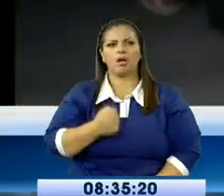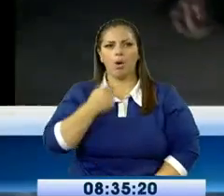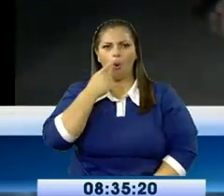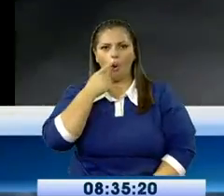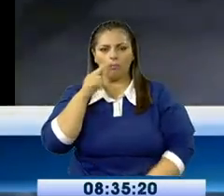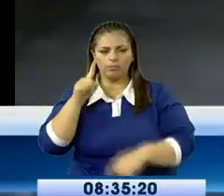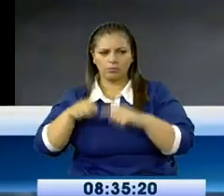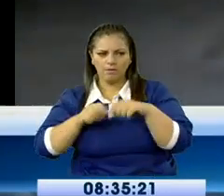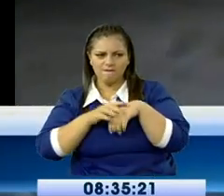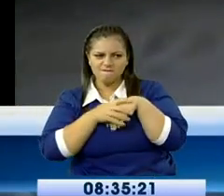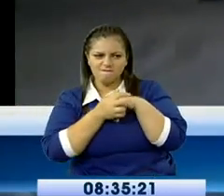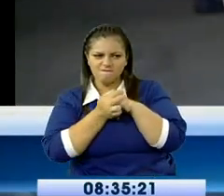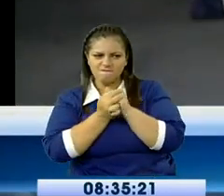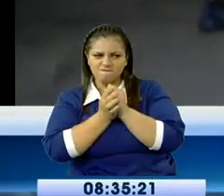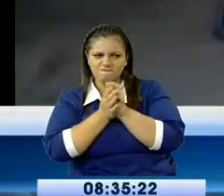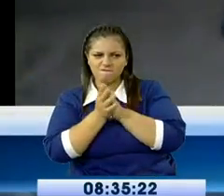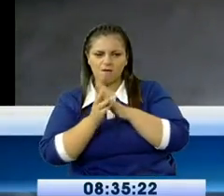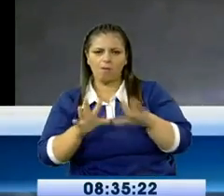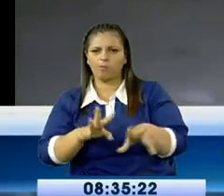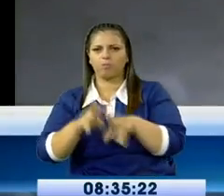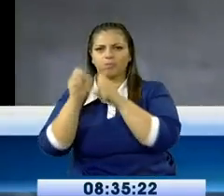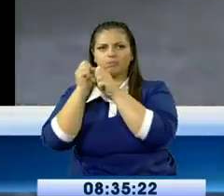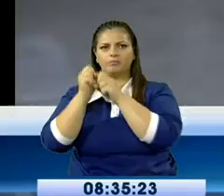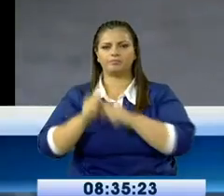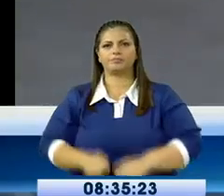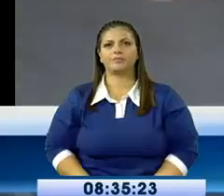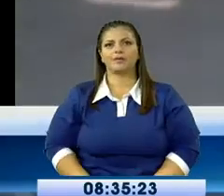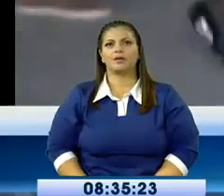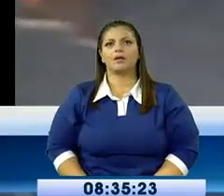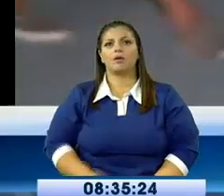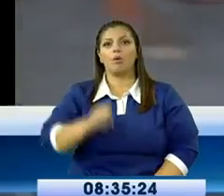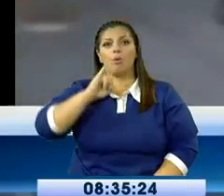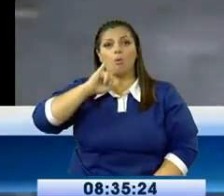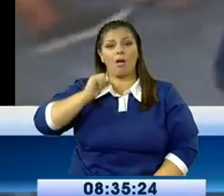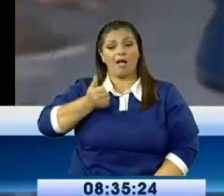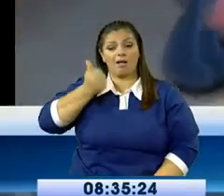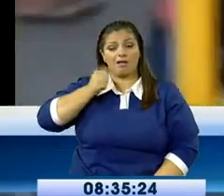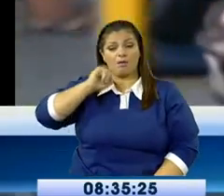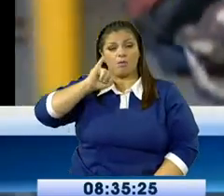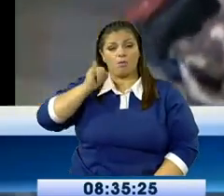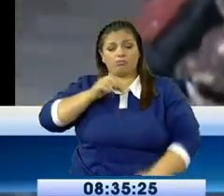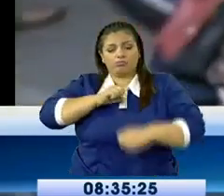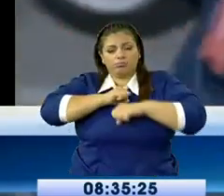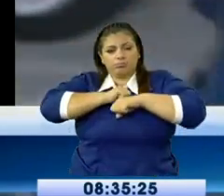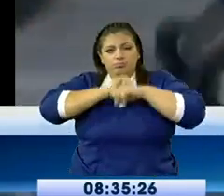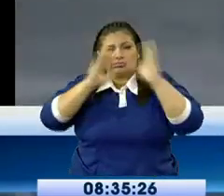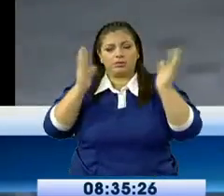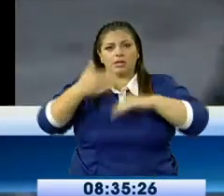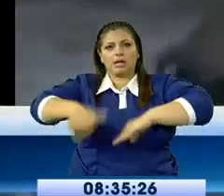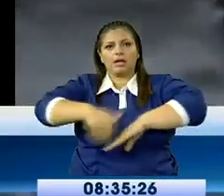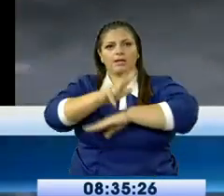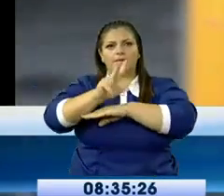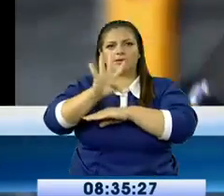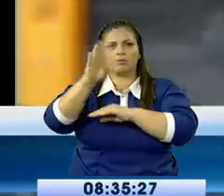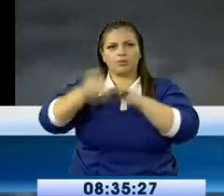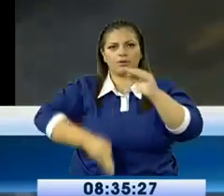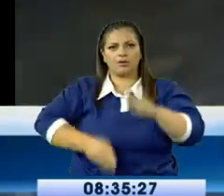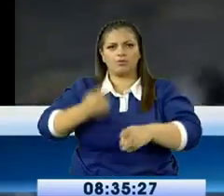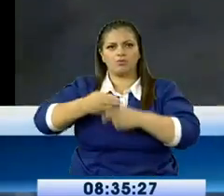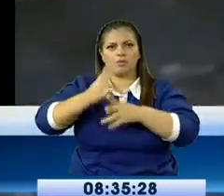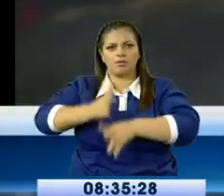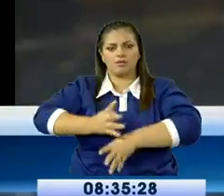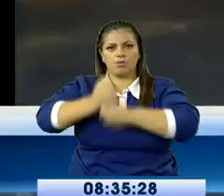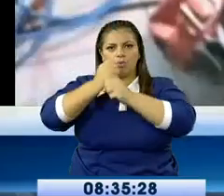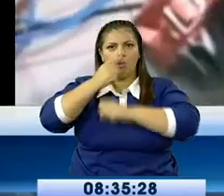eso, durante la madrugada de este jueves, en las calles 34 y Francisco Segura, alias Pepe Lucho, ya